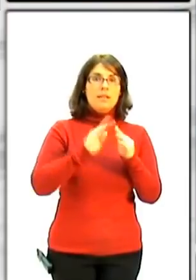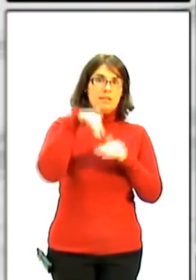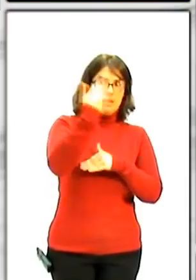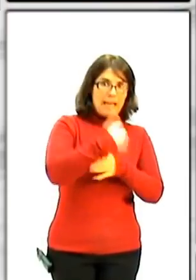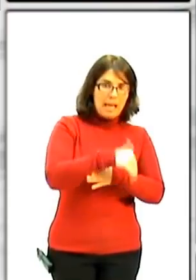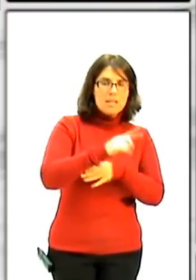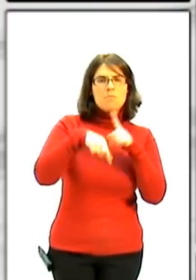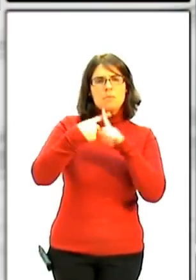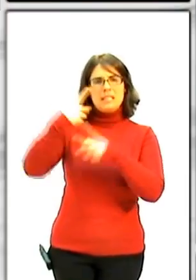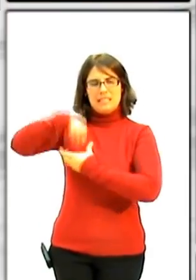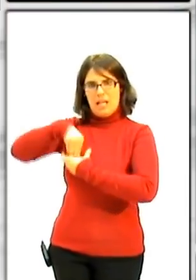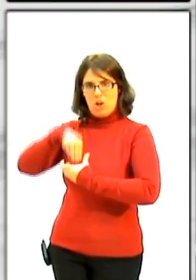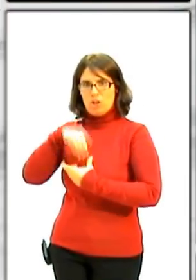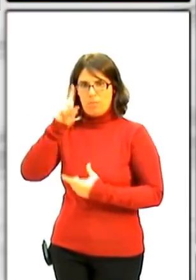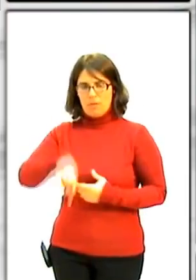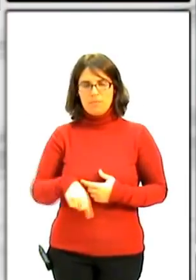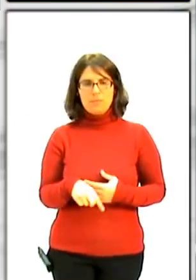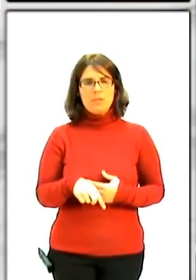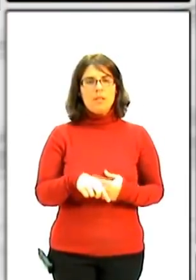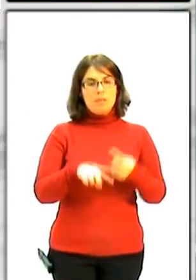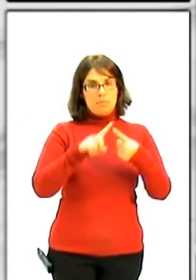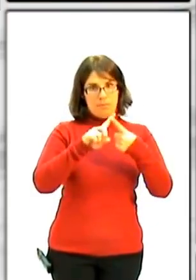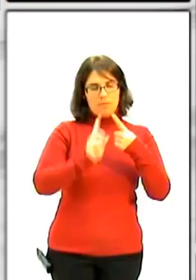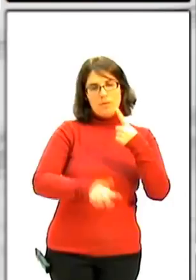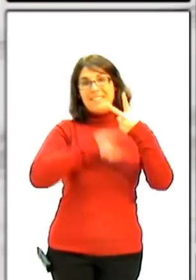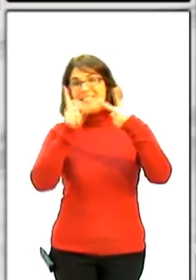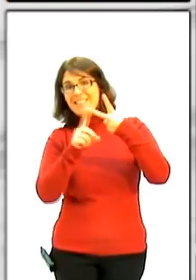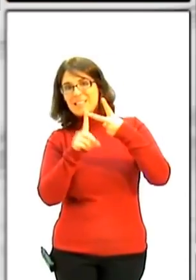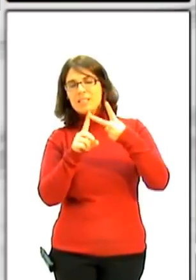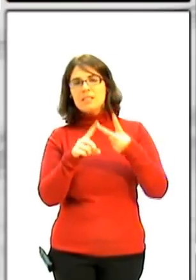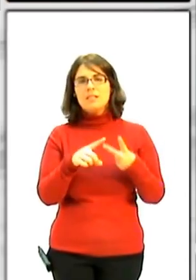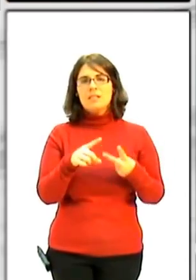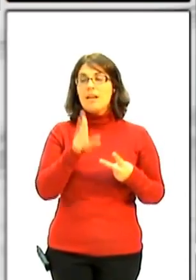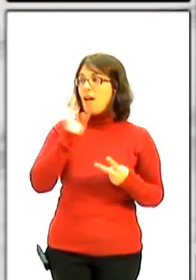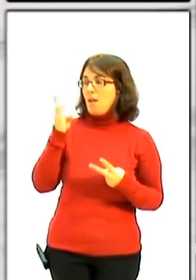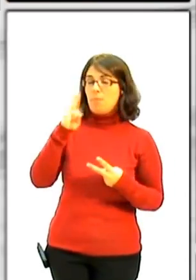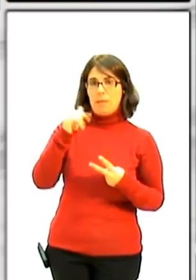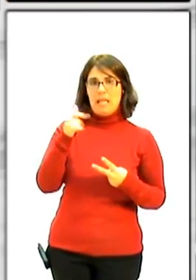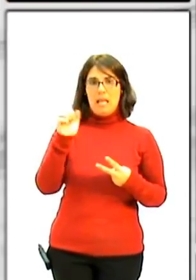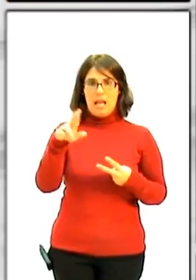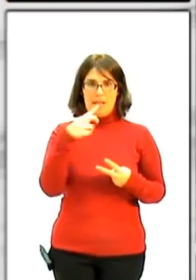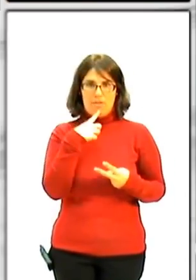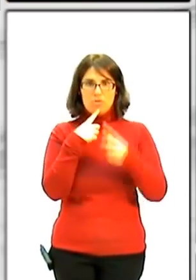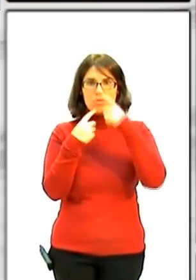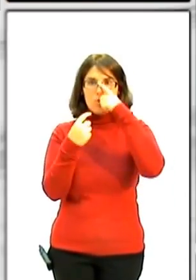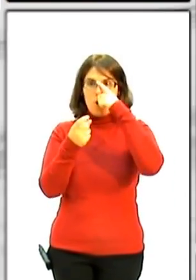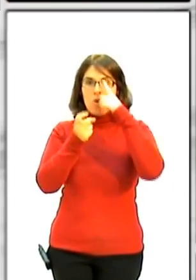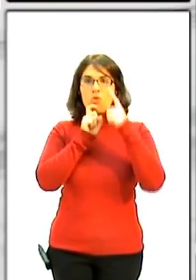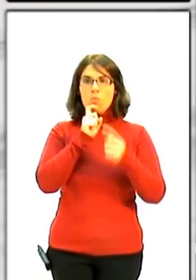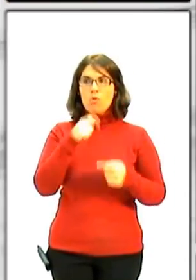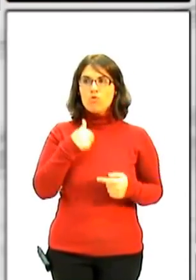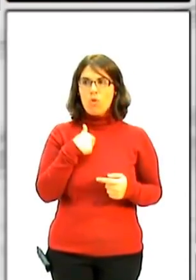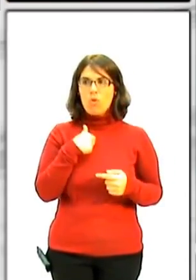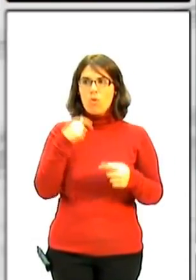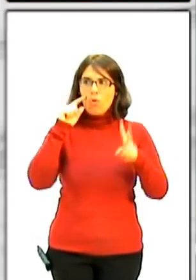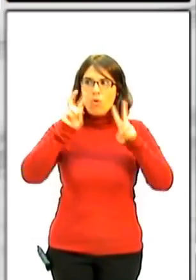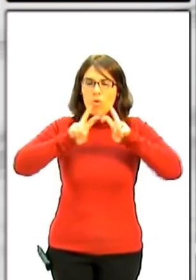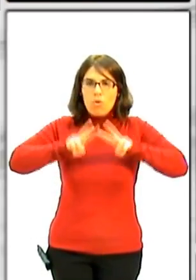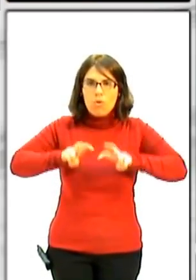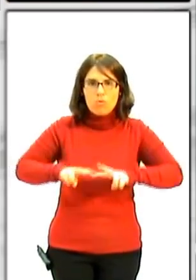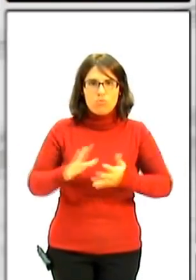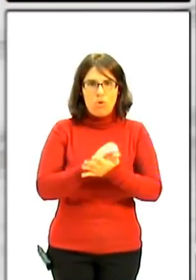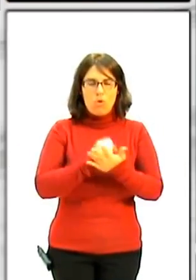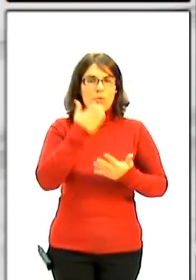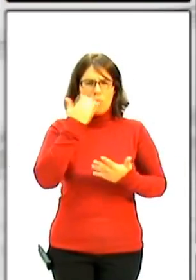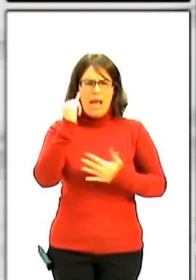bueno, hay otro tema, además, importante, ¿no? ¿Cómo exploro yo? Decía Pilar. Hay técnicas para intentar explorar, por ejemplo, un